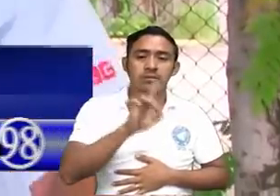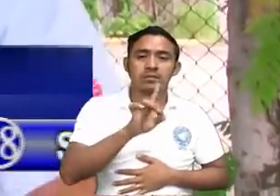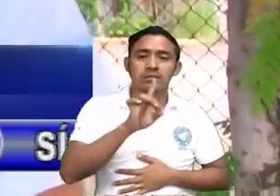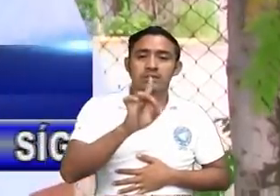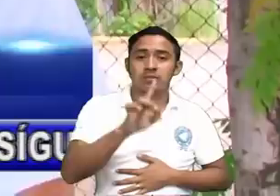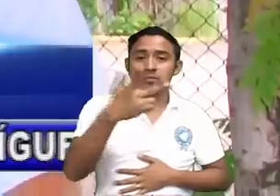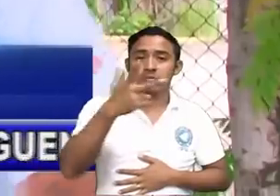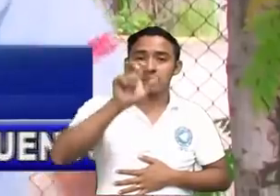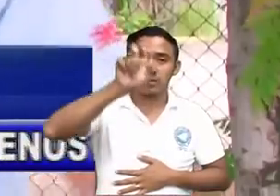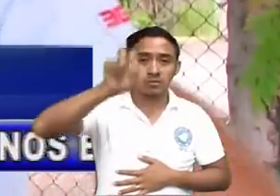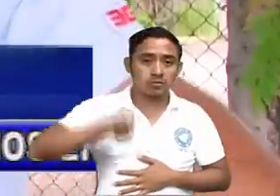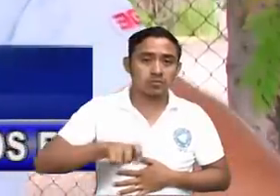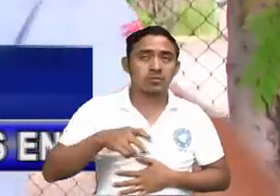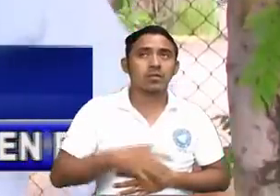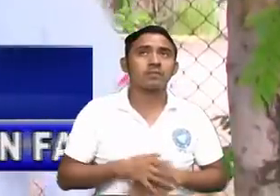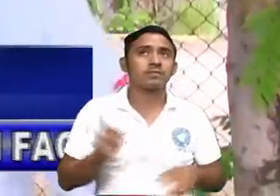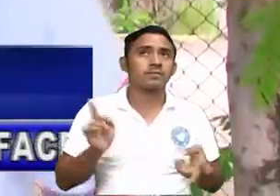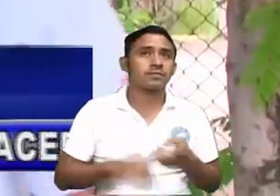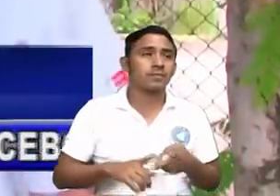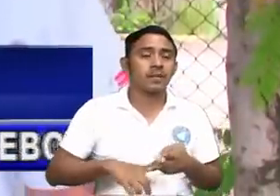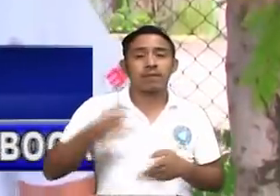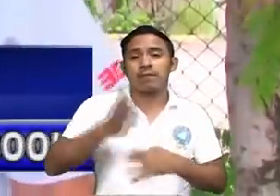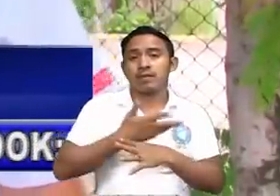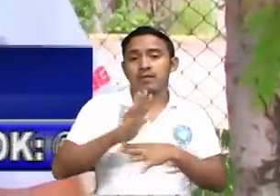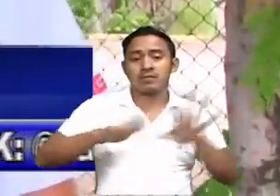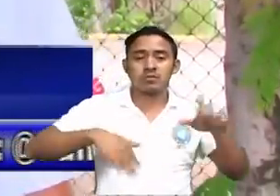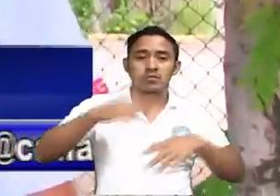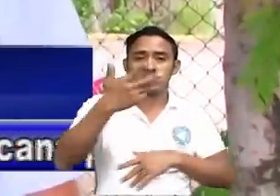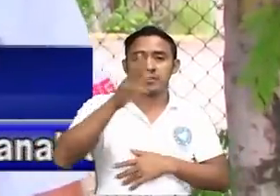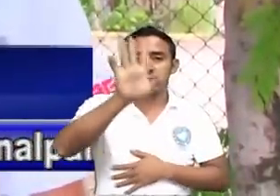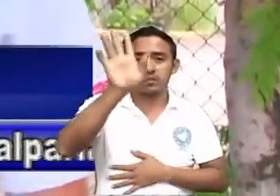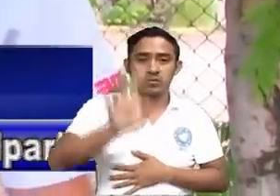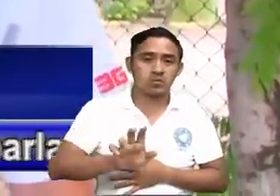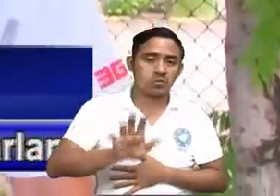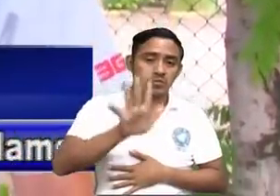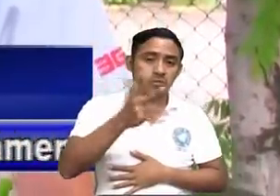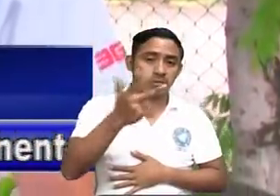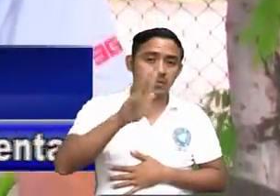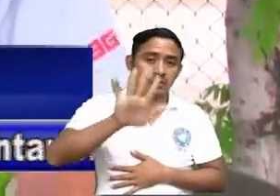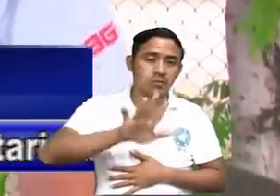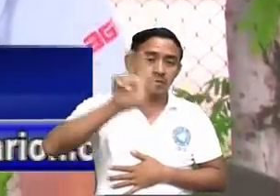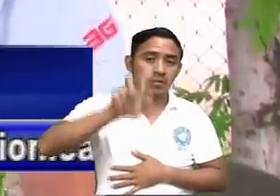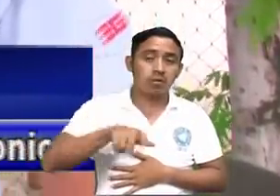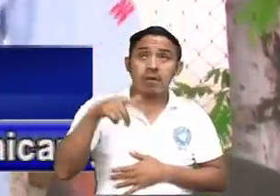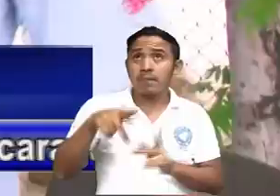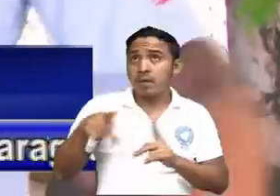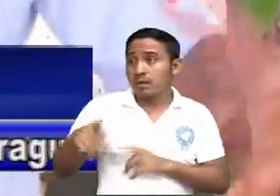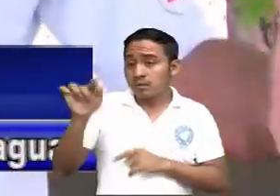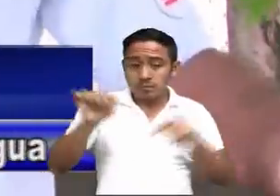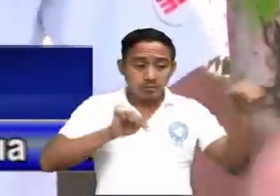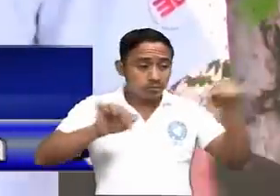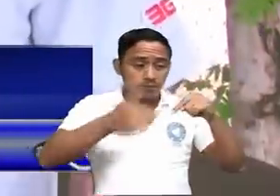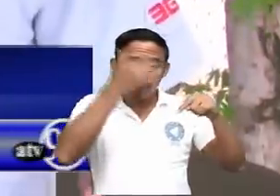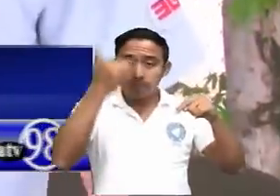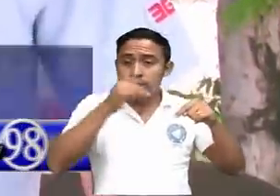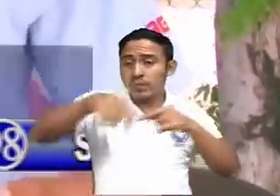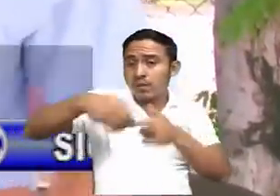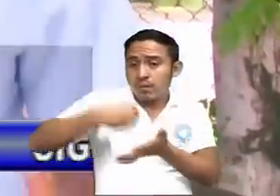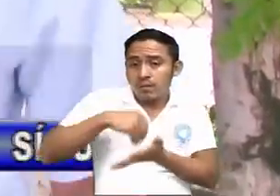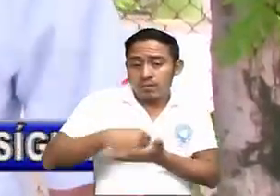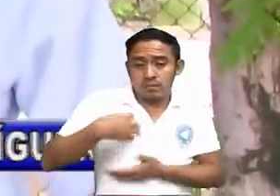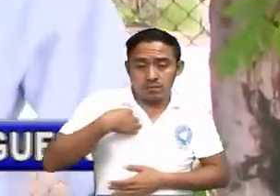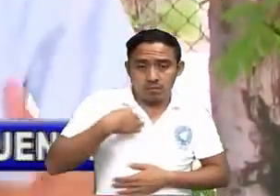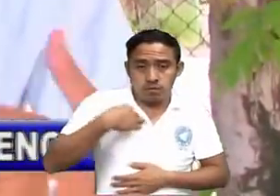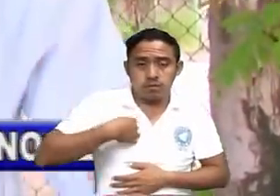180 Córdoba y también tenemos variedad de 95 Córdoba. Aquí conforme el cliente venga a preguntar por las camisetas,